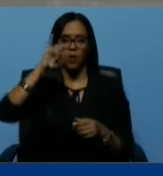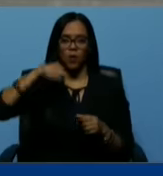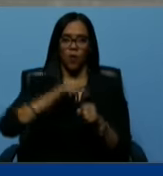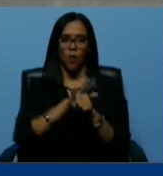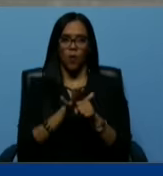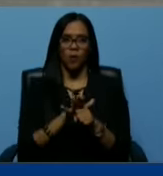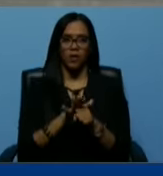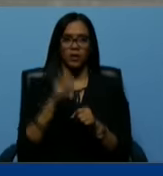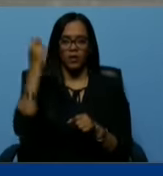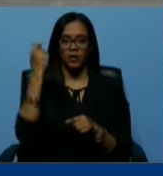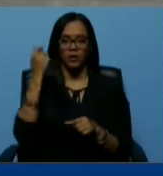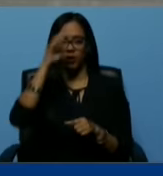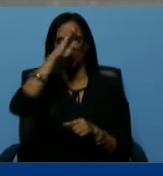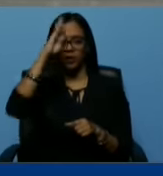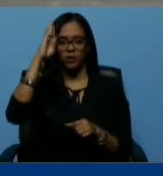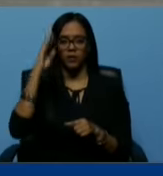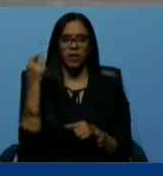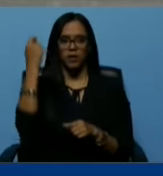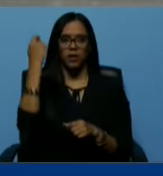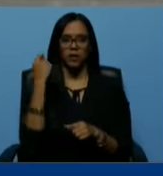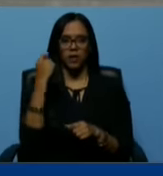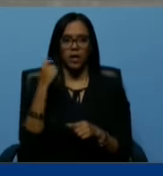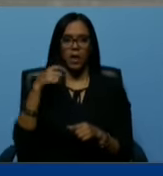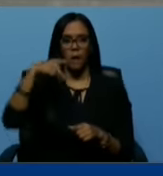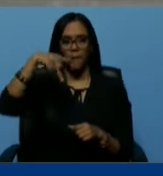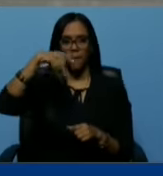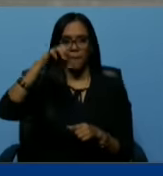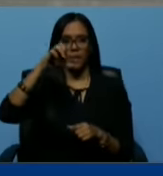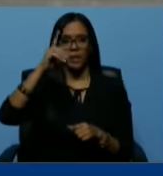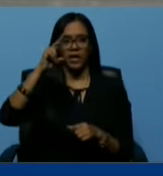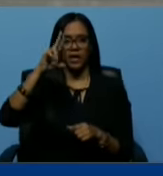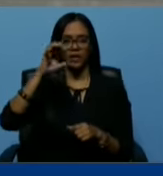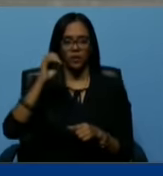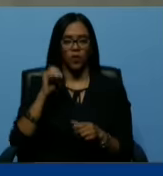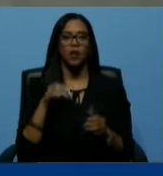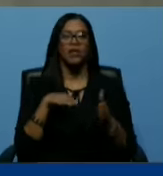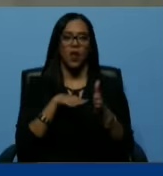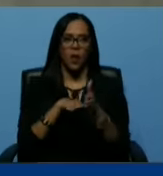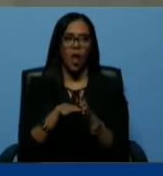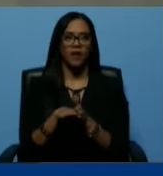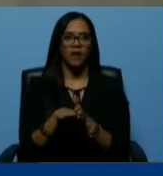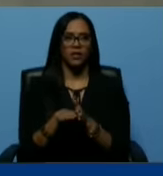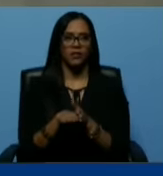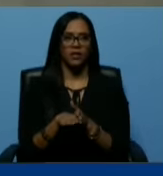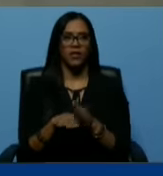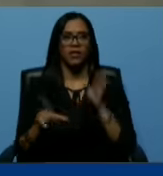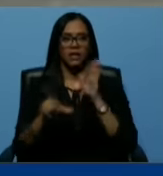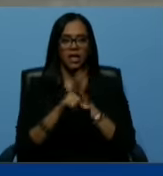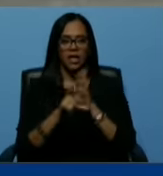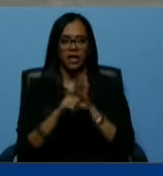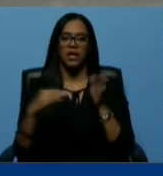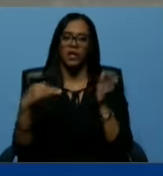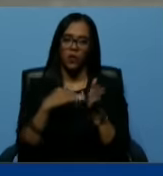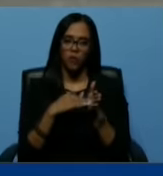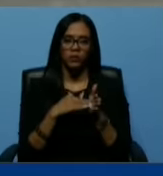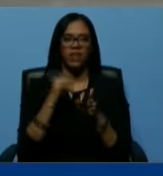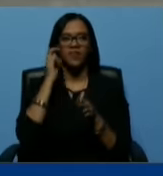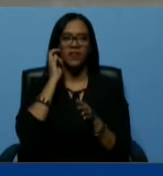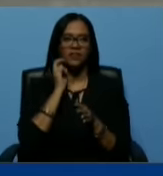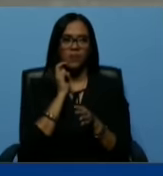diputado Diosdado Cabello y el diputado Pedro Infante de los avances de la ley contra el fascismo,